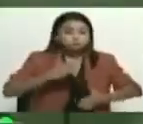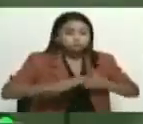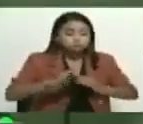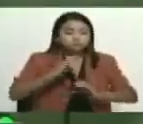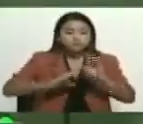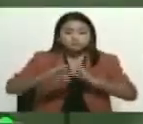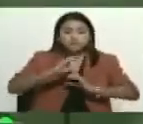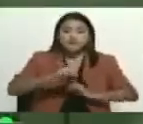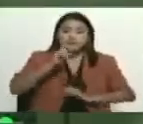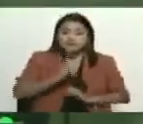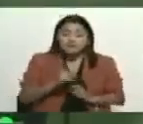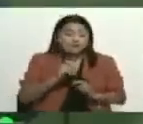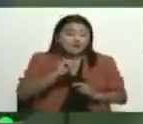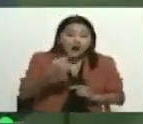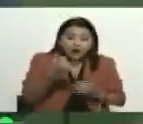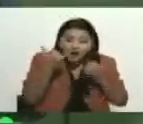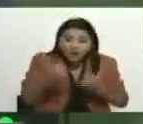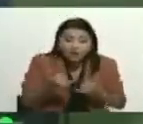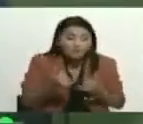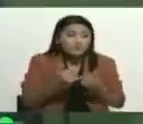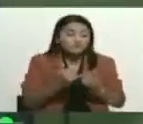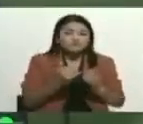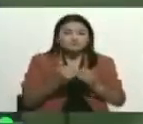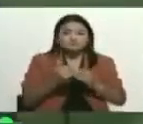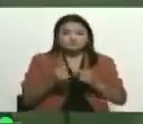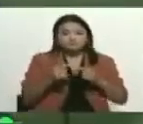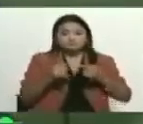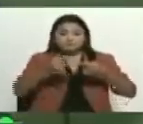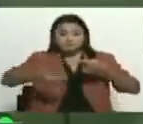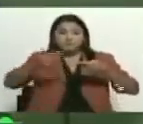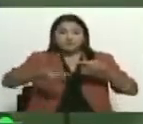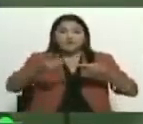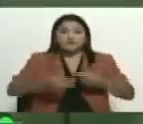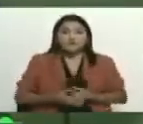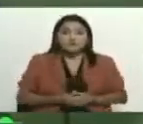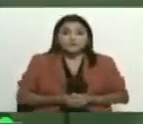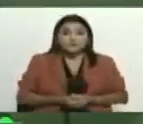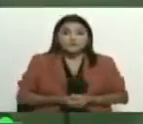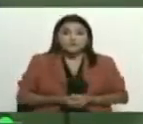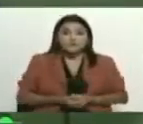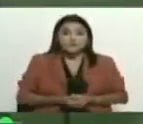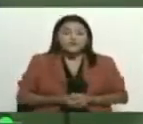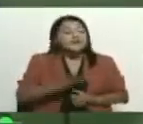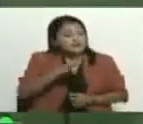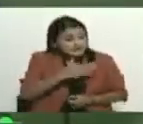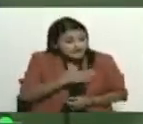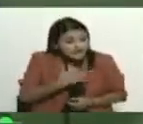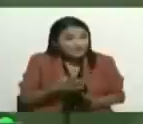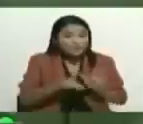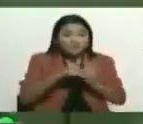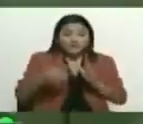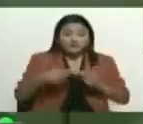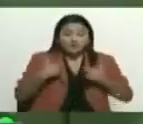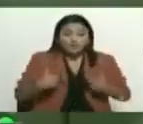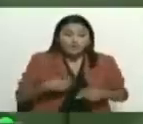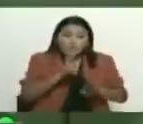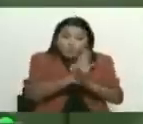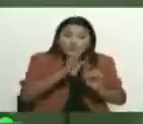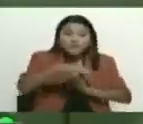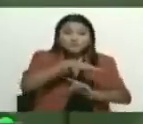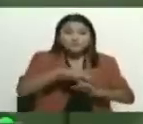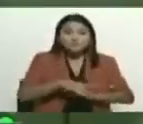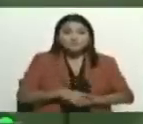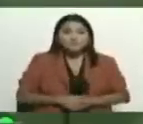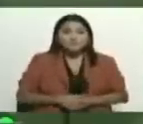prioridad de orden estratégico para Naciones Unidas. Si de verdad apostamos por la defensa de los derechos humanos y los principios